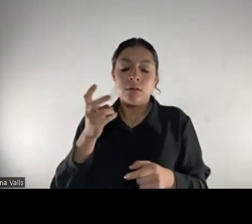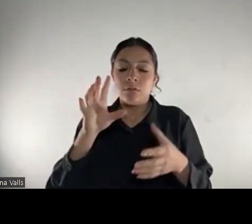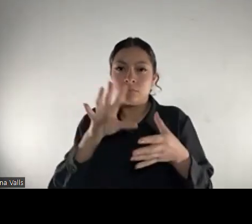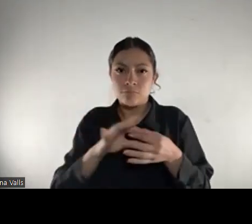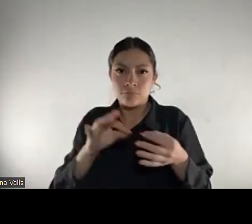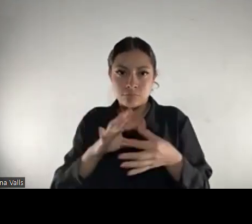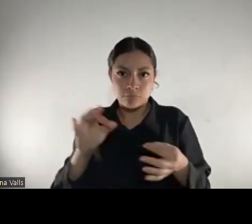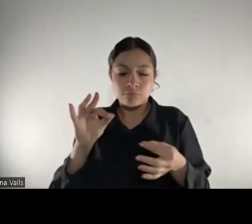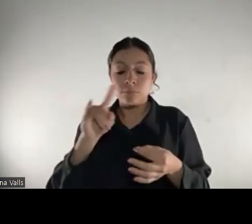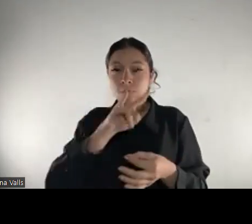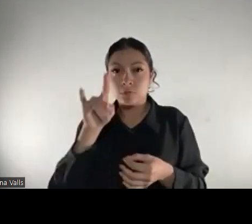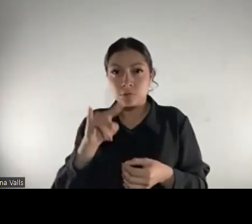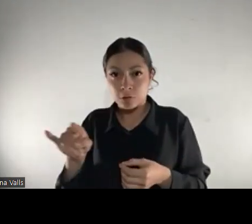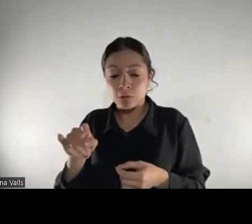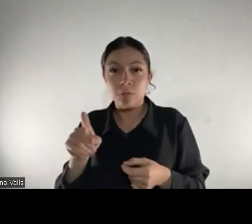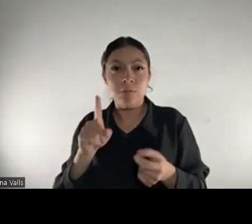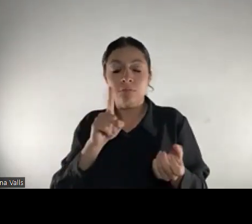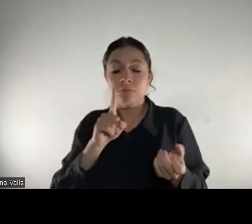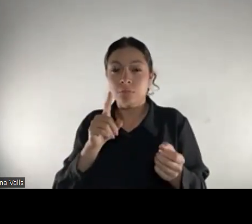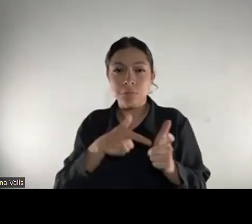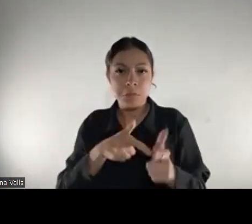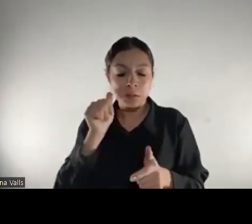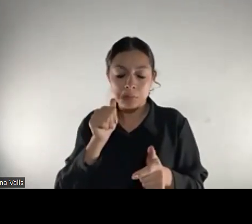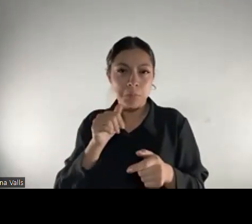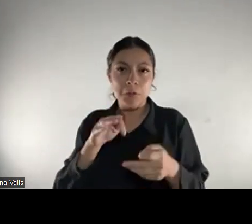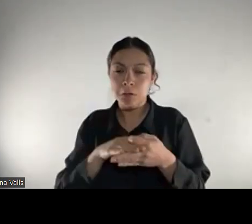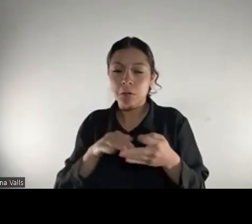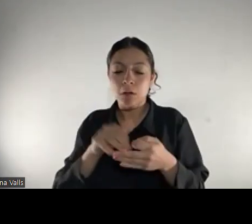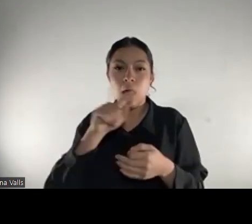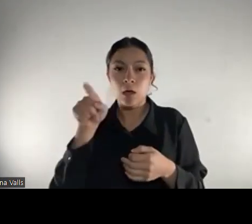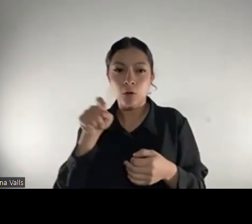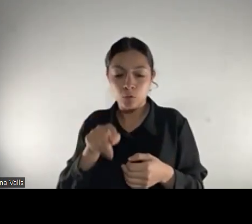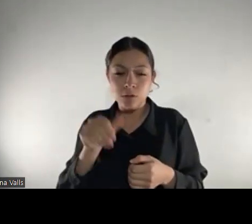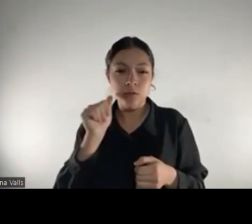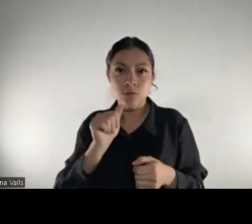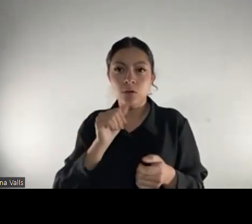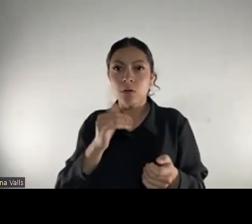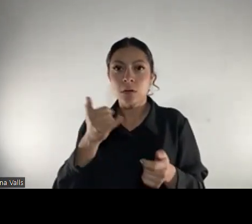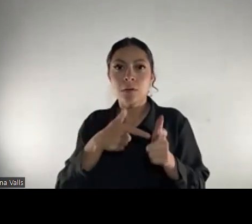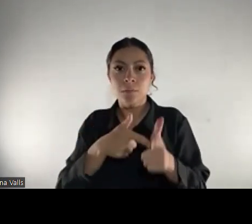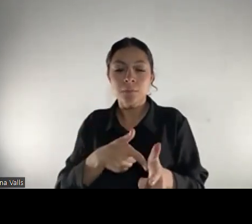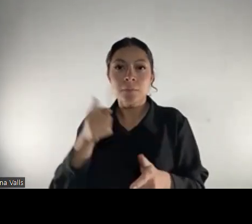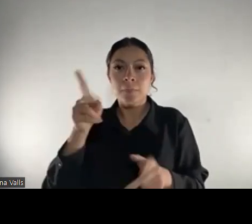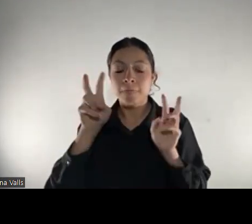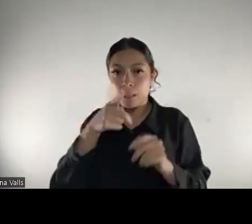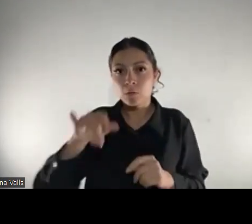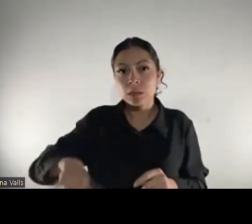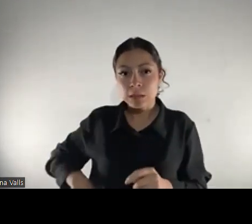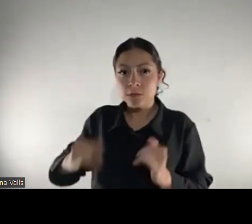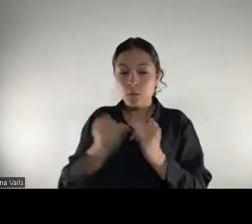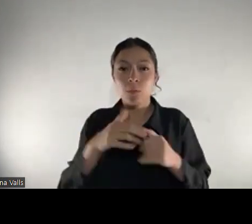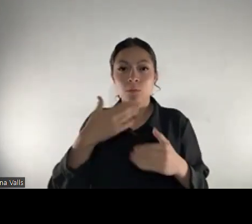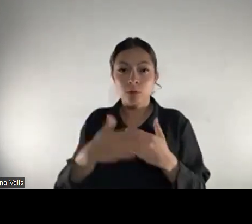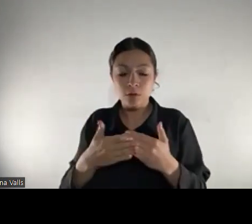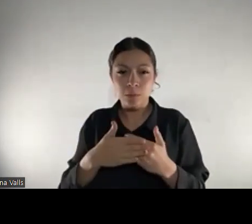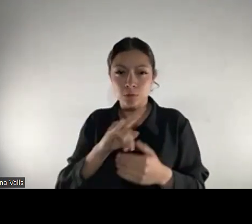en constante actualización, estamos buscando los temas que a ustedes les interesan. Les comento que el próximo webinar será